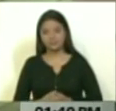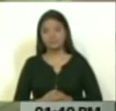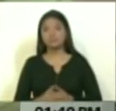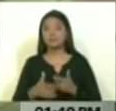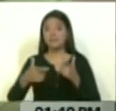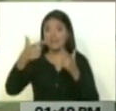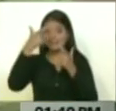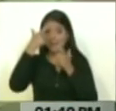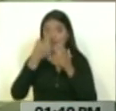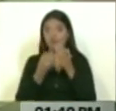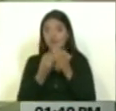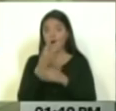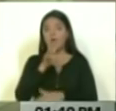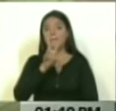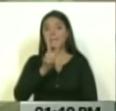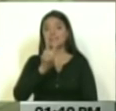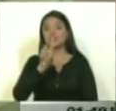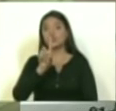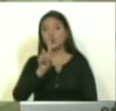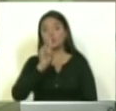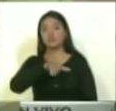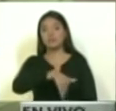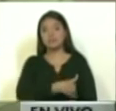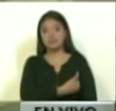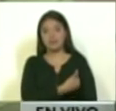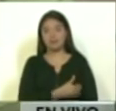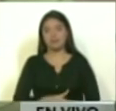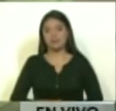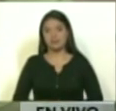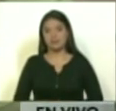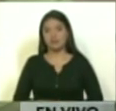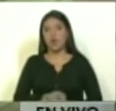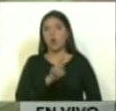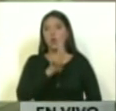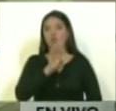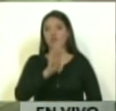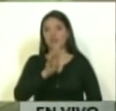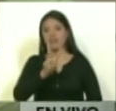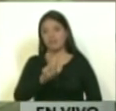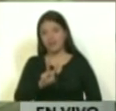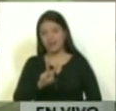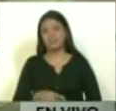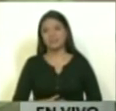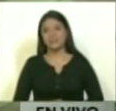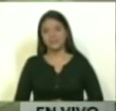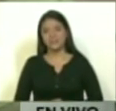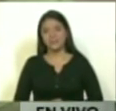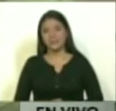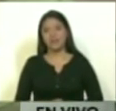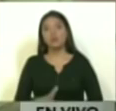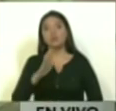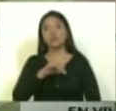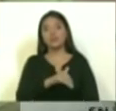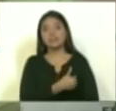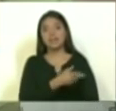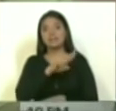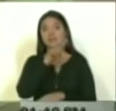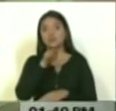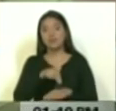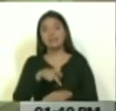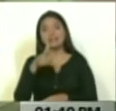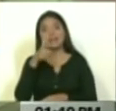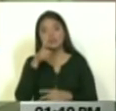fundó 21 universidades. La UBB, la Universidad Bolivariana de Venezuela, la Universidad Nacional de la Seguridad,